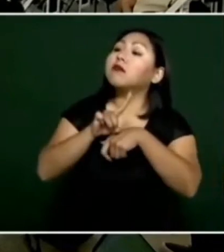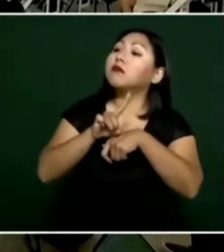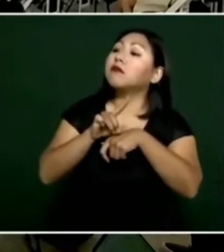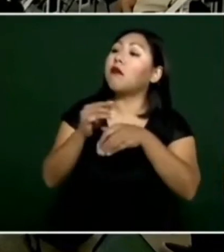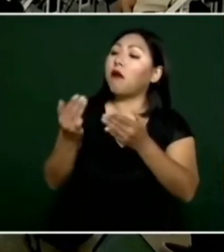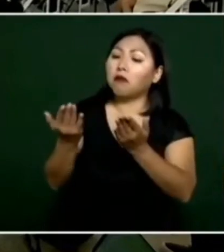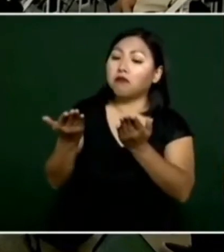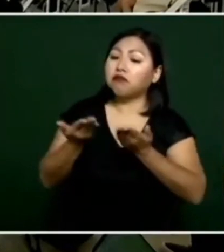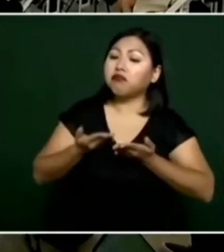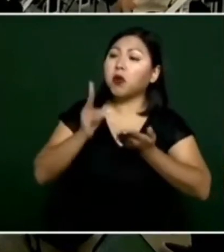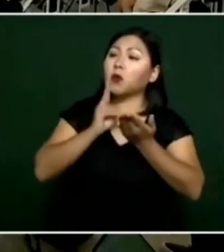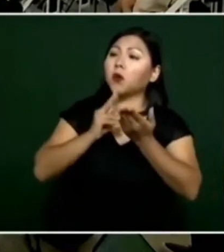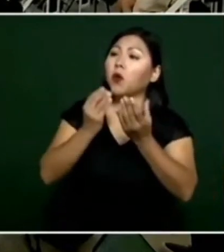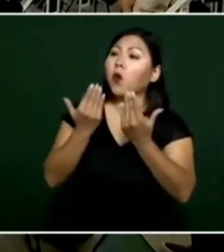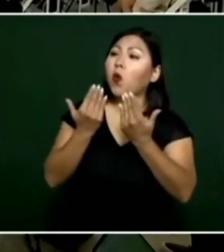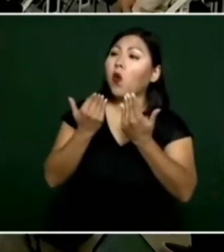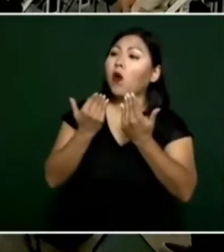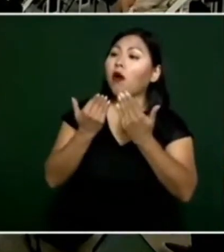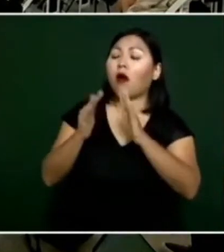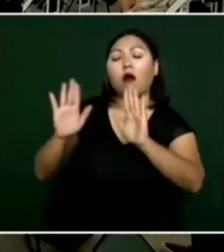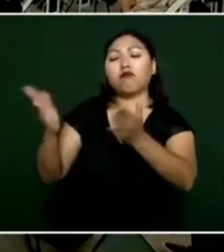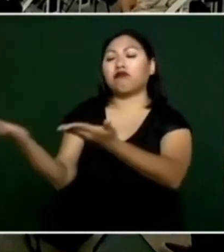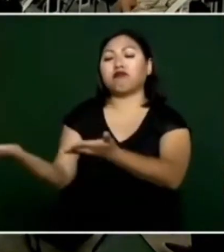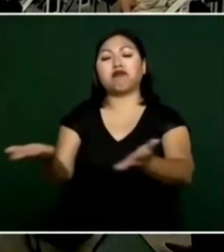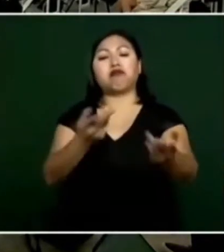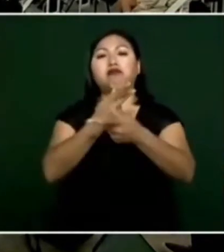liberaron. Imagínense